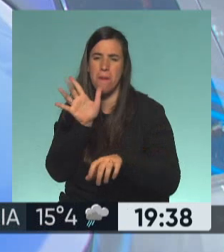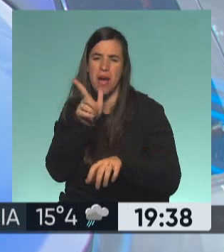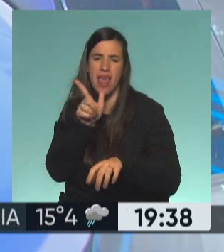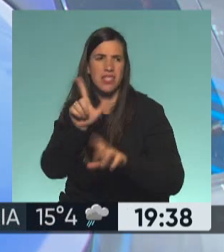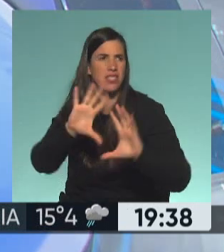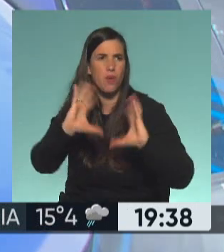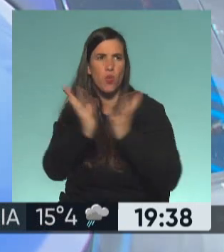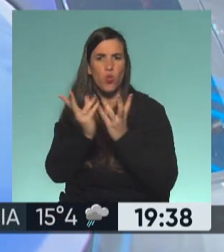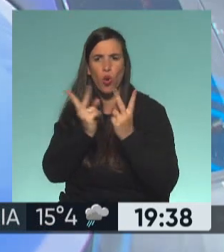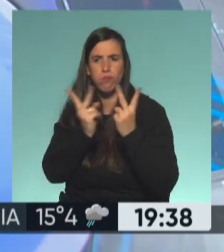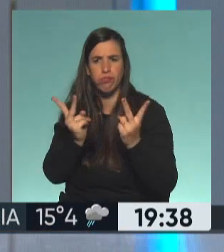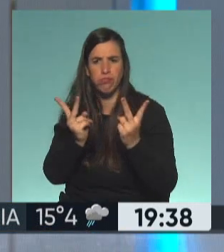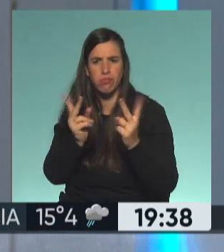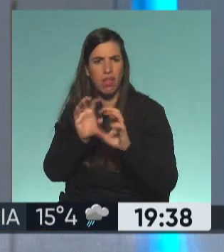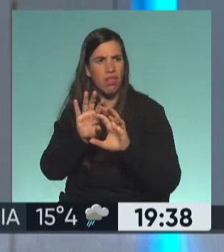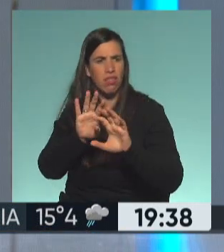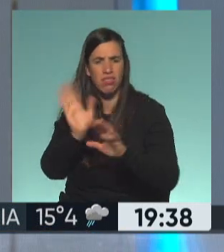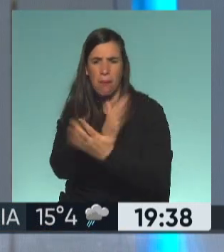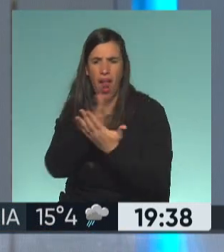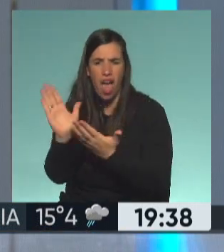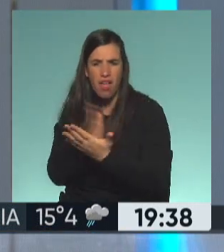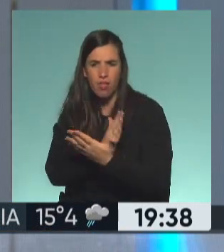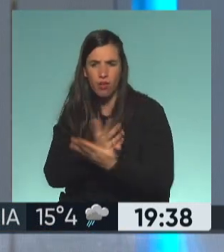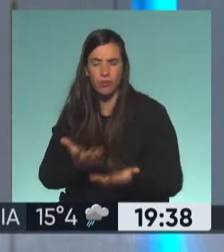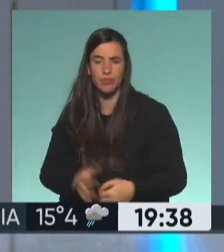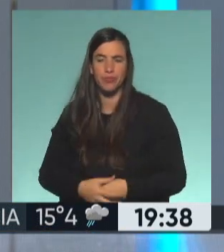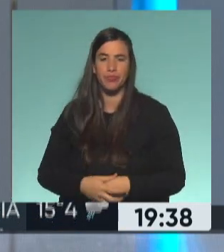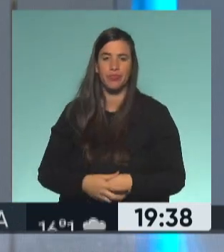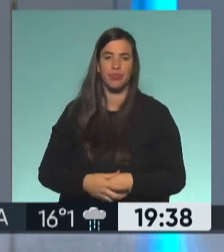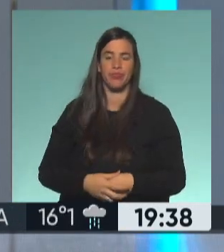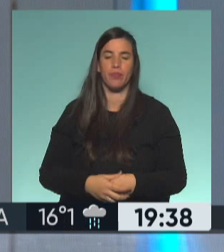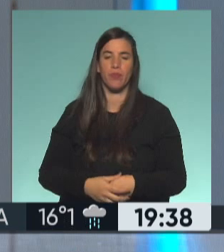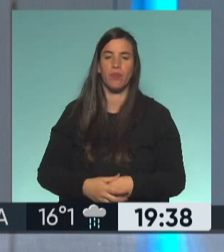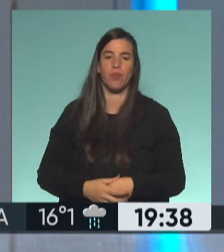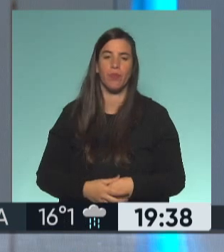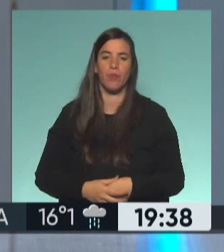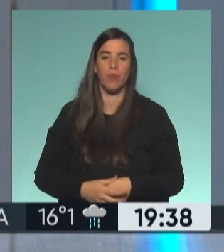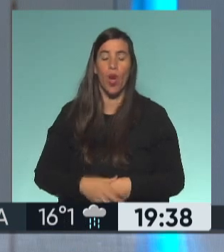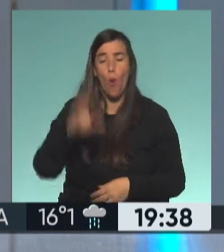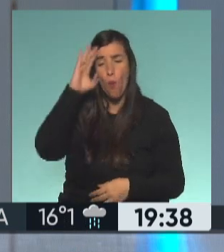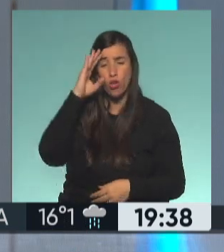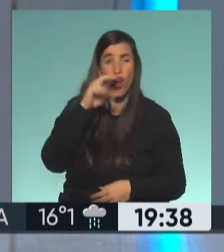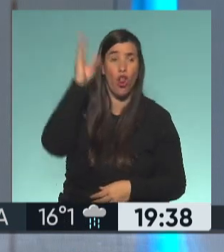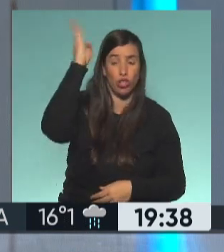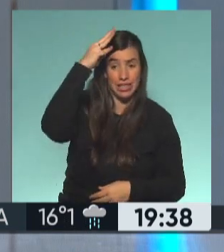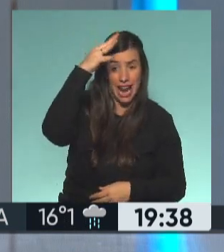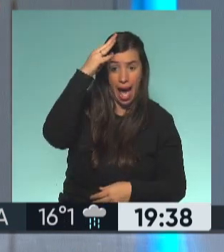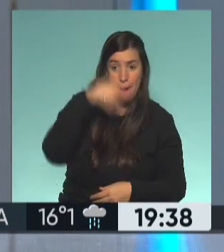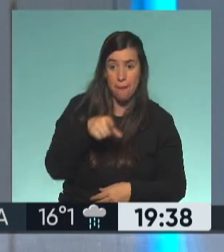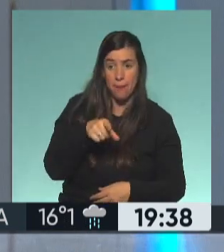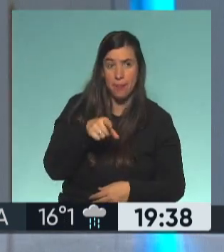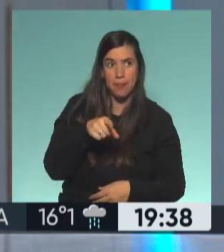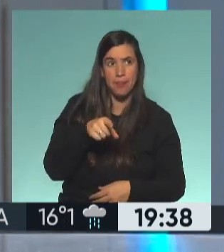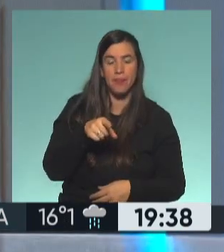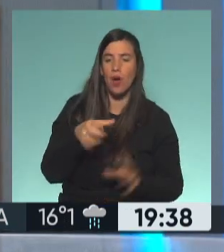Ahora, vos fíjate que tanto Bolsonaro como Trump aprovecharon la democracia para después intentar, porque